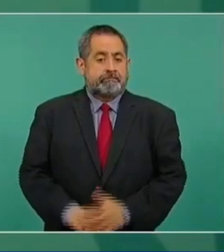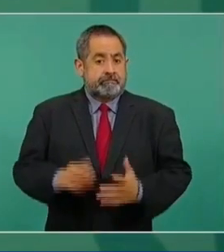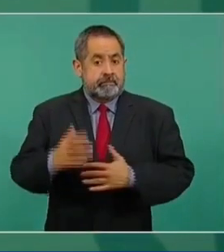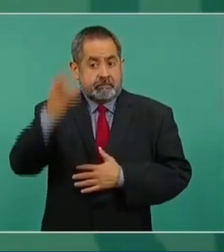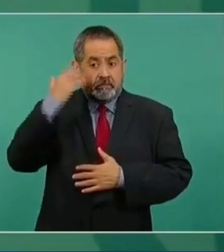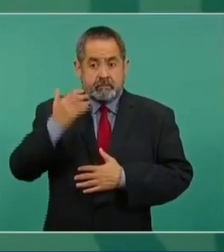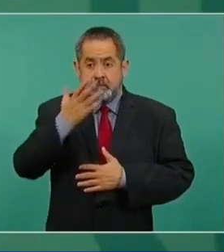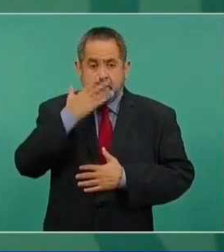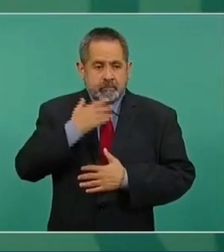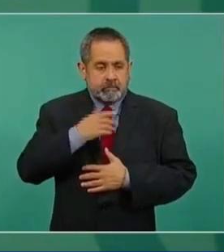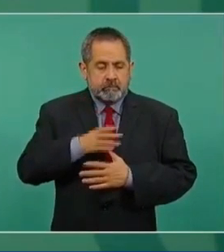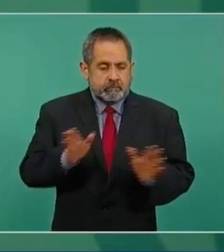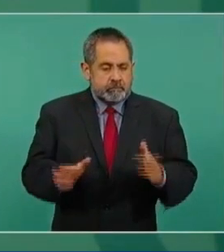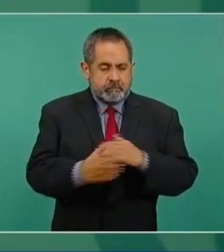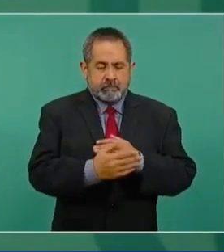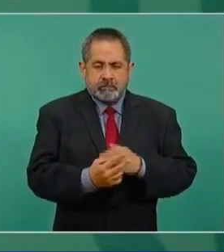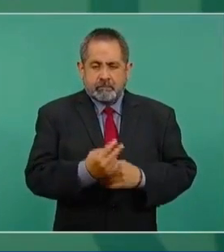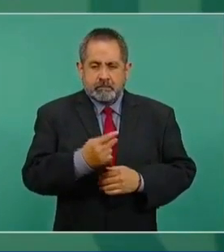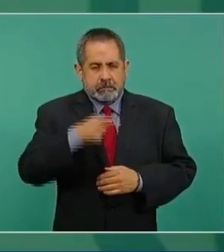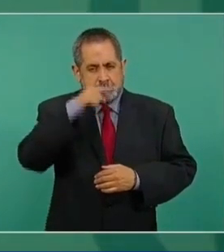teníamos ventiladores,